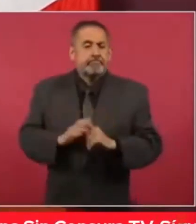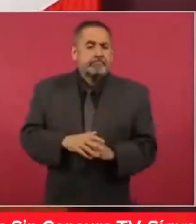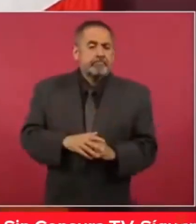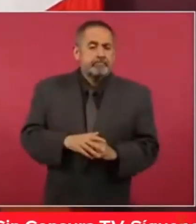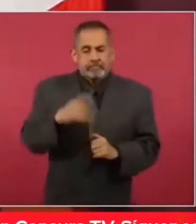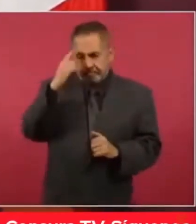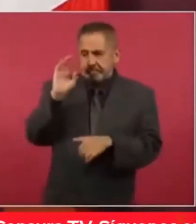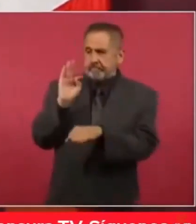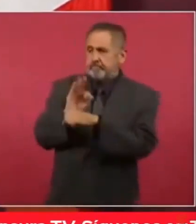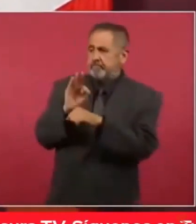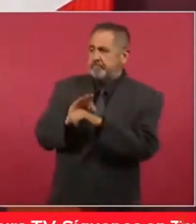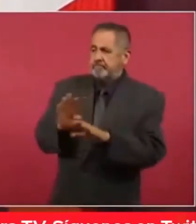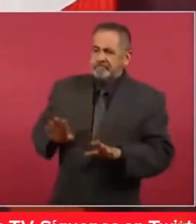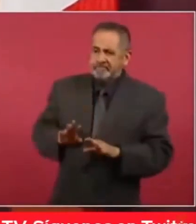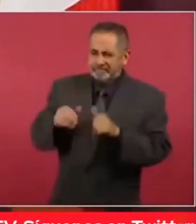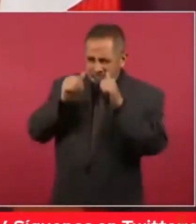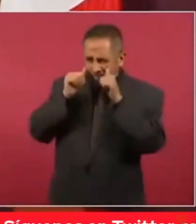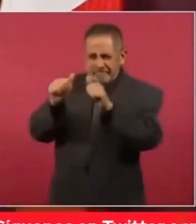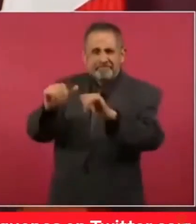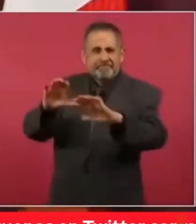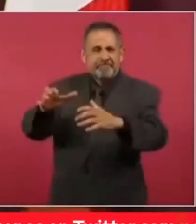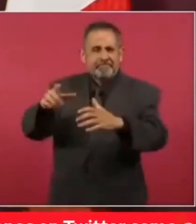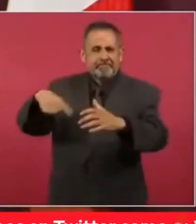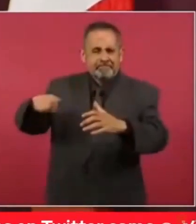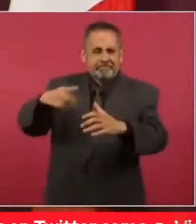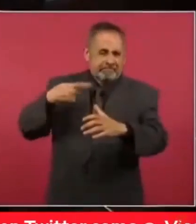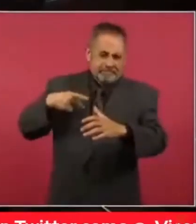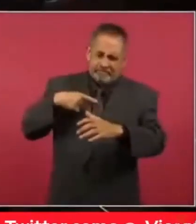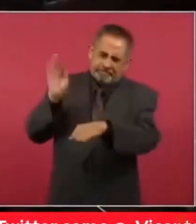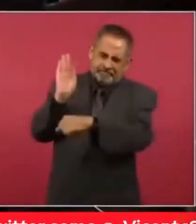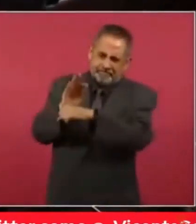ser en beneficio del pueblo.